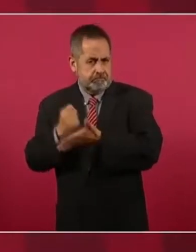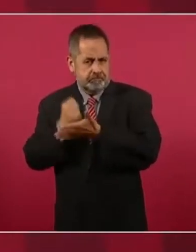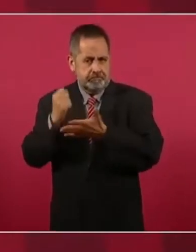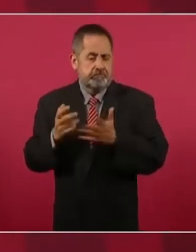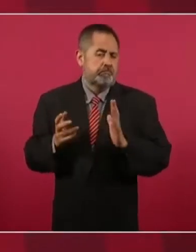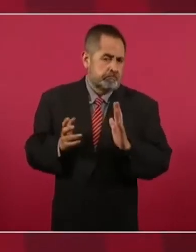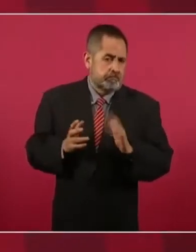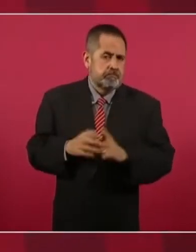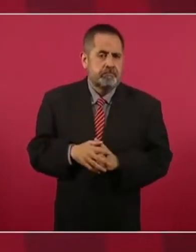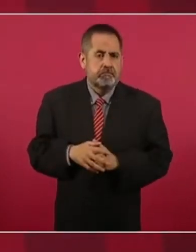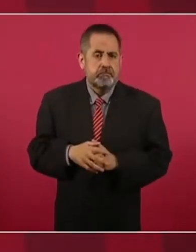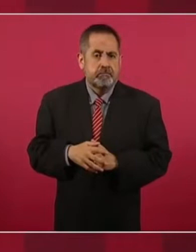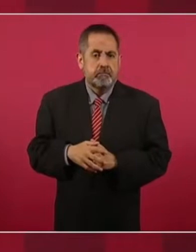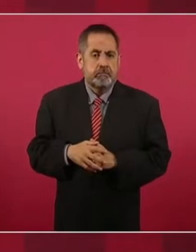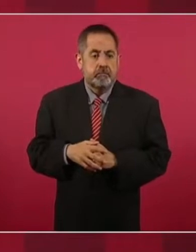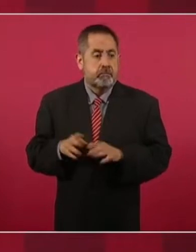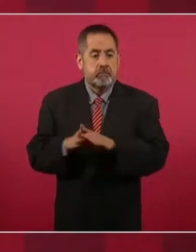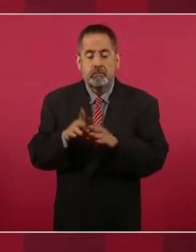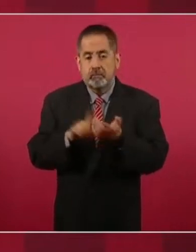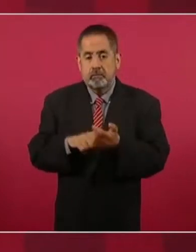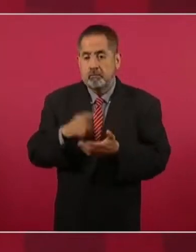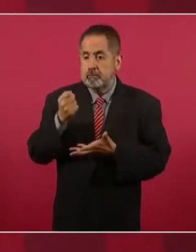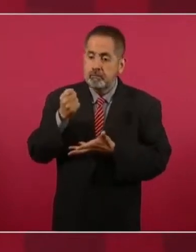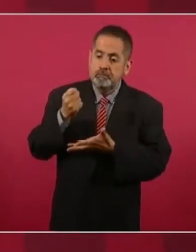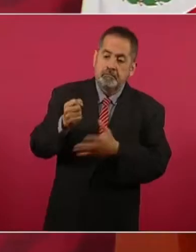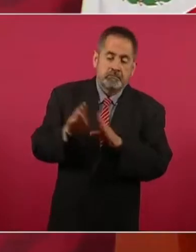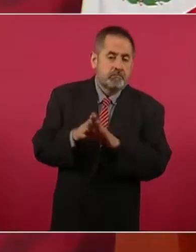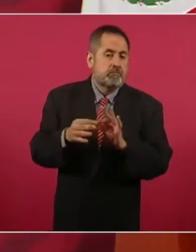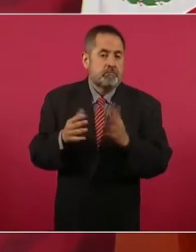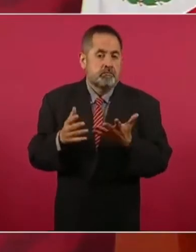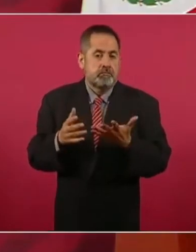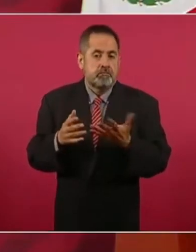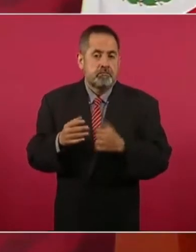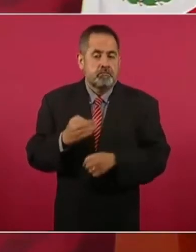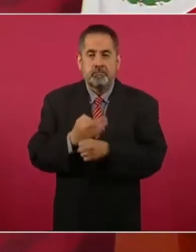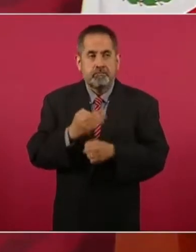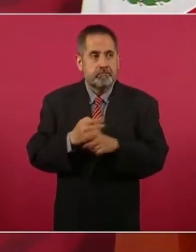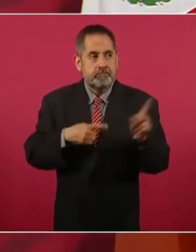y claro que hay un subejercicio. ¿Qué han hecho? Casi nada.